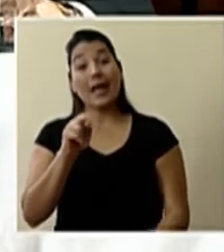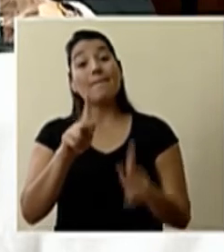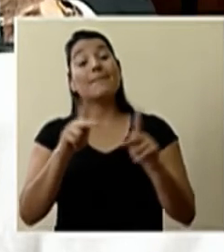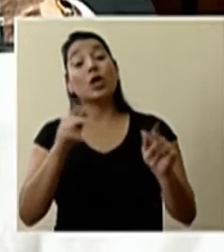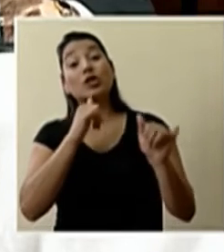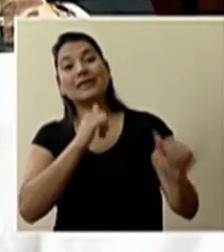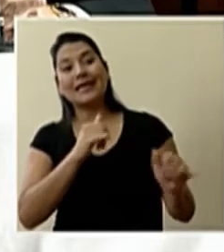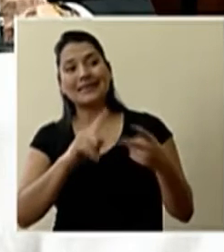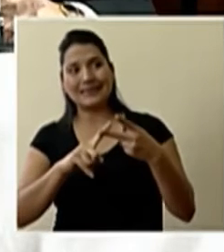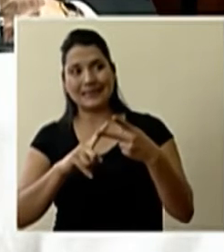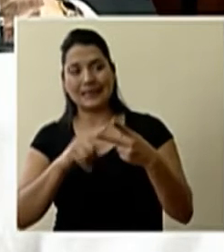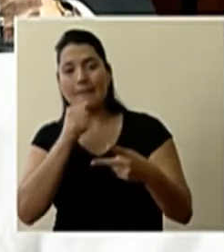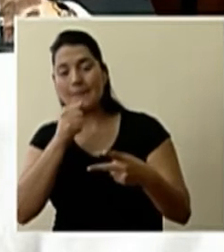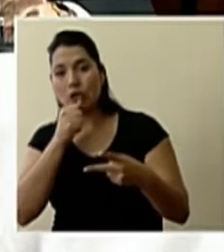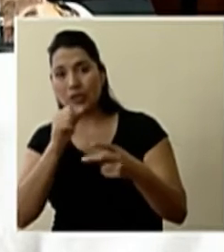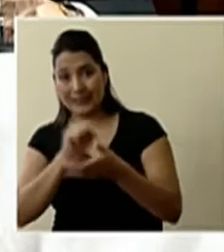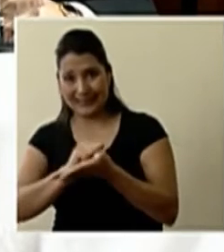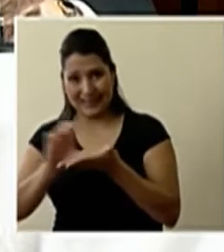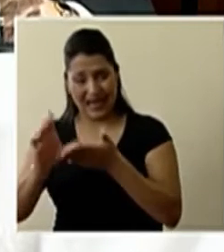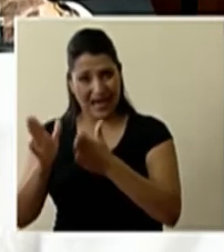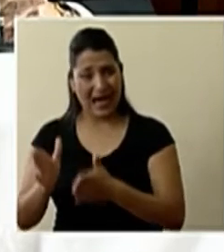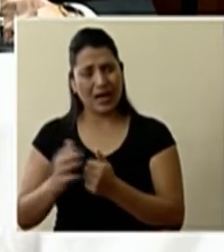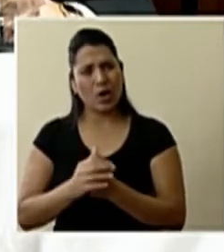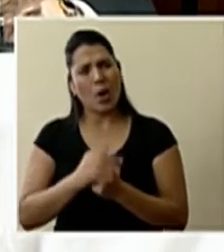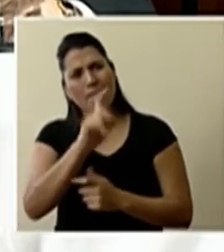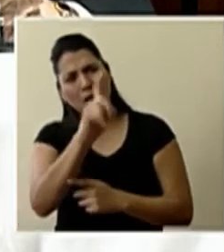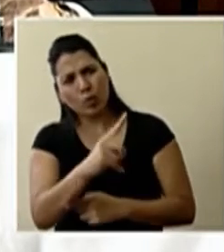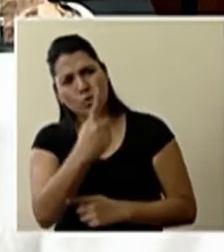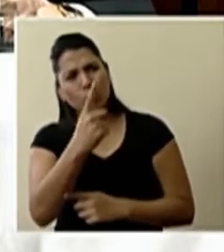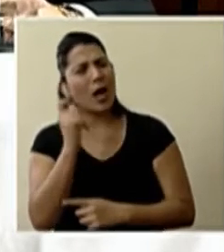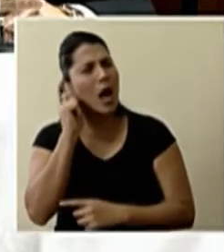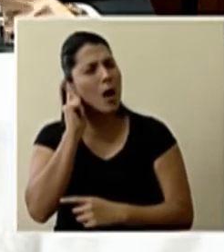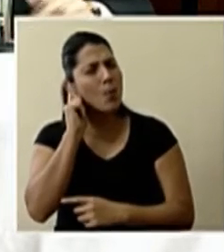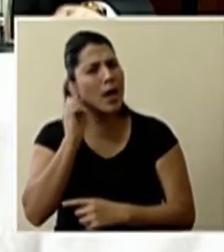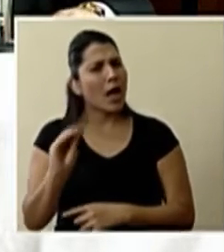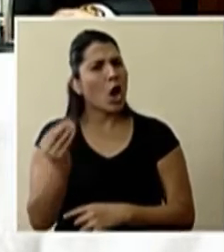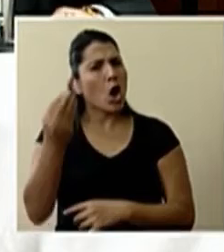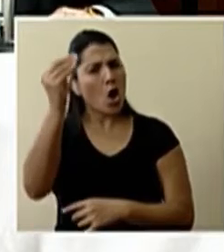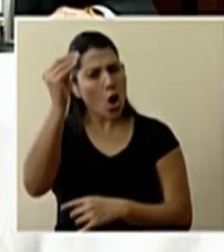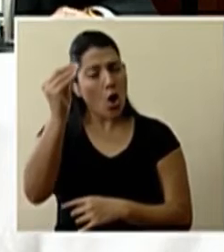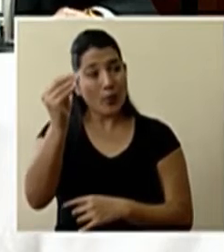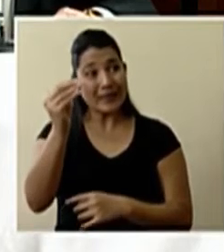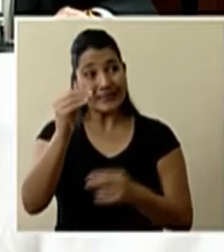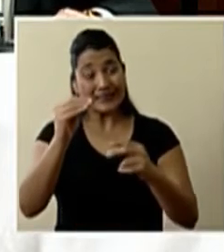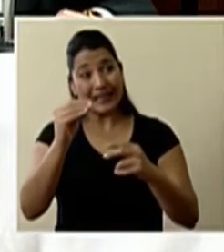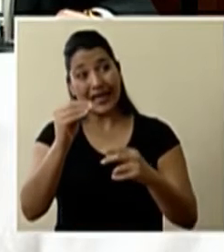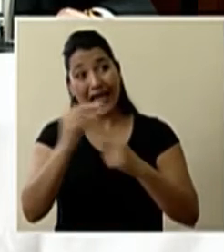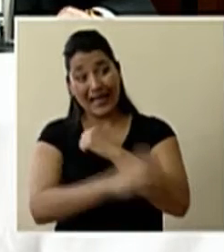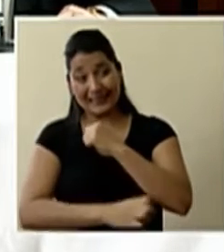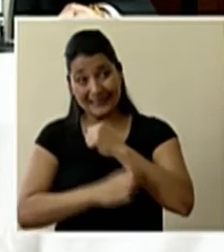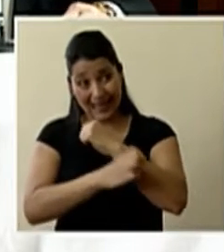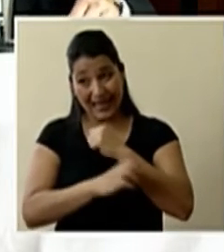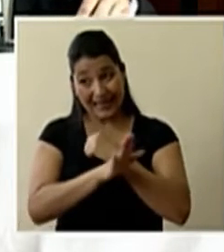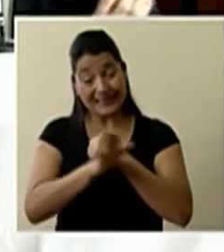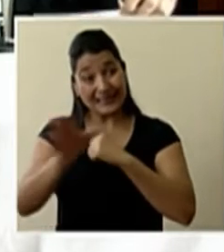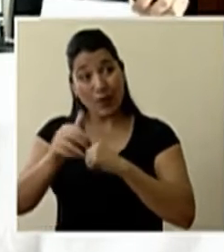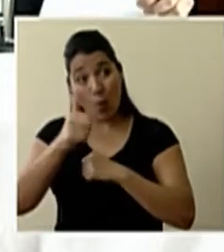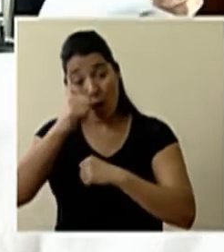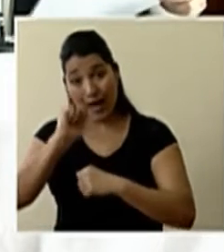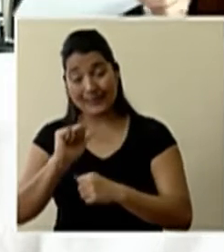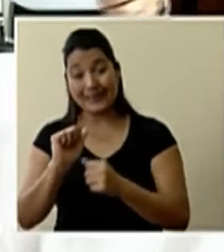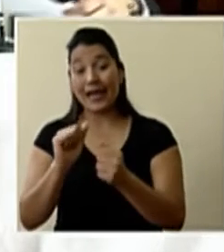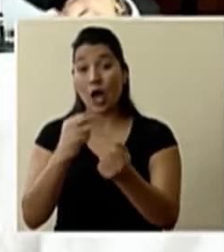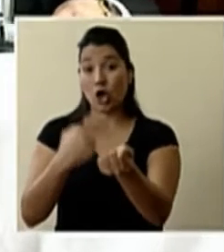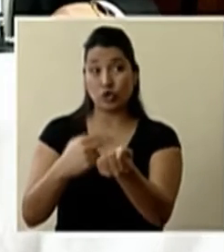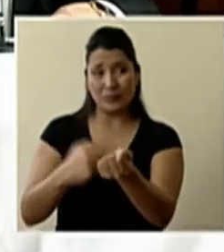sobre el caso de la muchacha extranjera de 17 años llevada ayer al hospital de upala con dificultad respiratoria congestión nasal y fiebre de